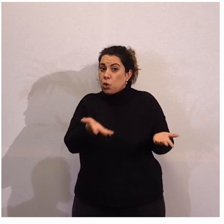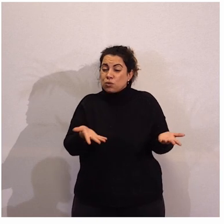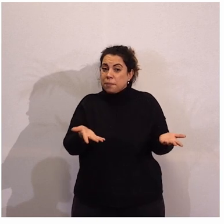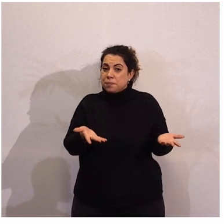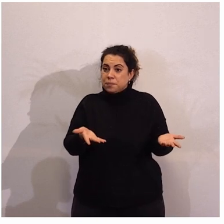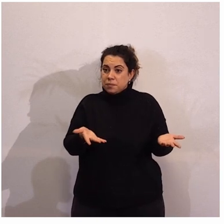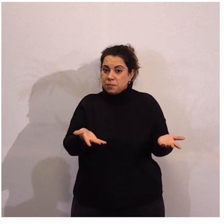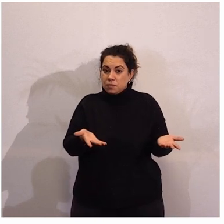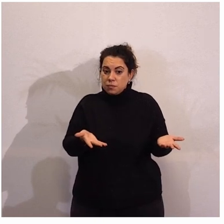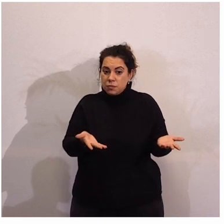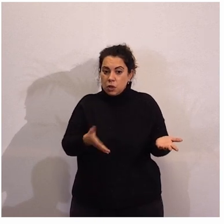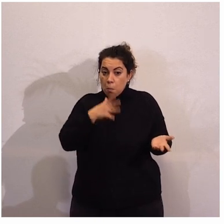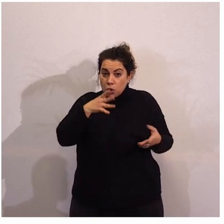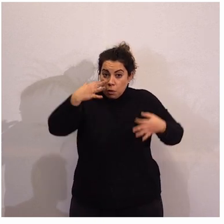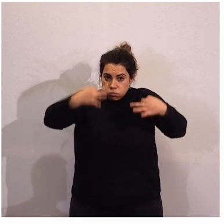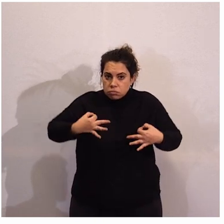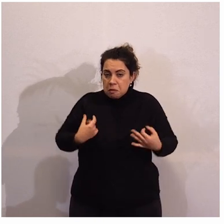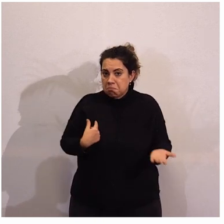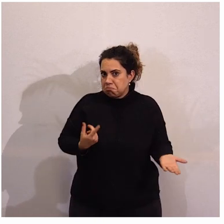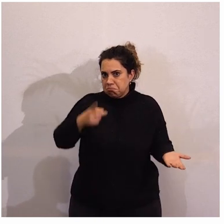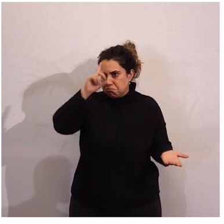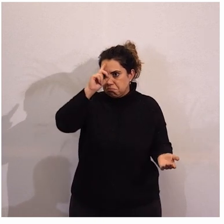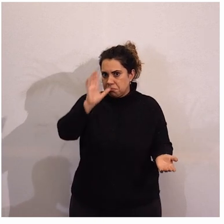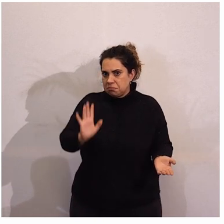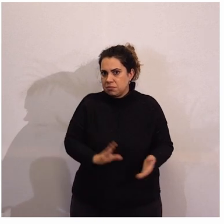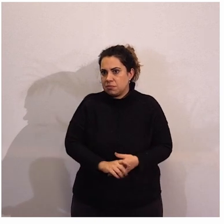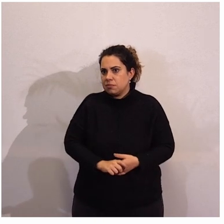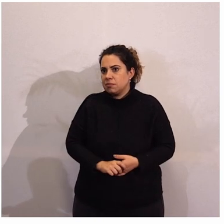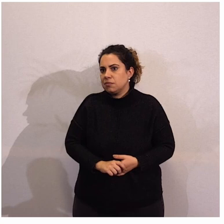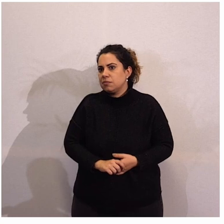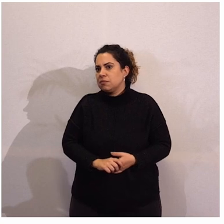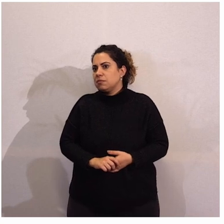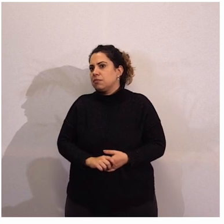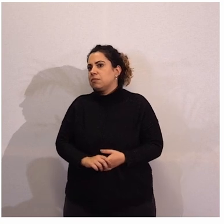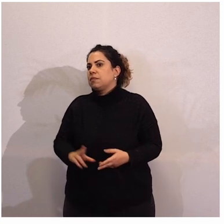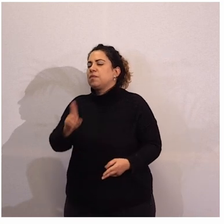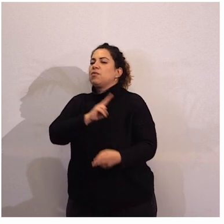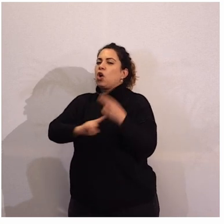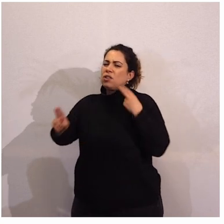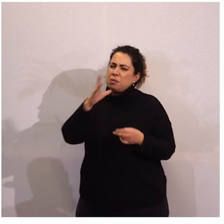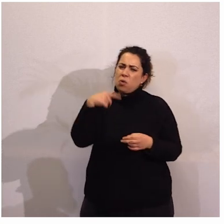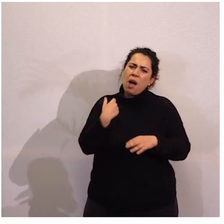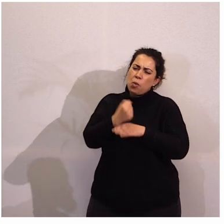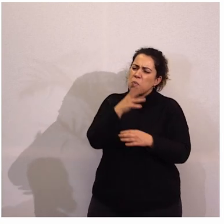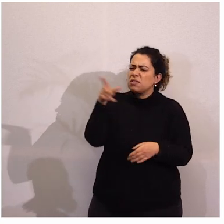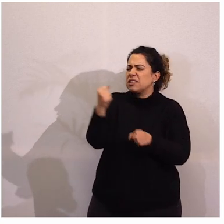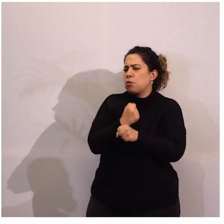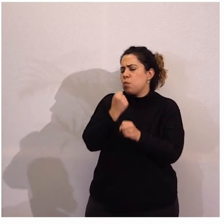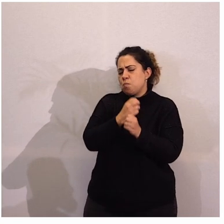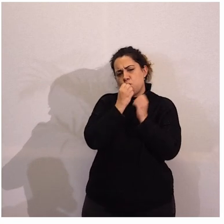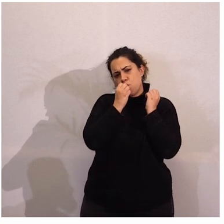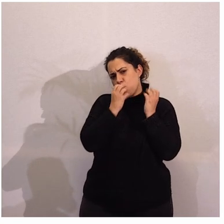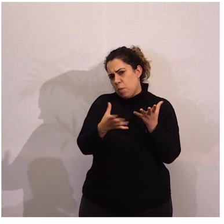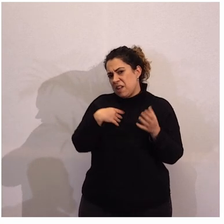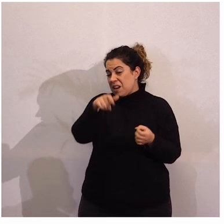La razón exacta no la sé. Pues los apoyo porque estáis haciendo un buen trabajo y esta